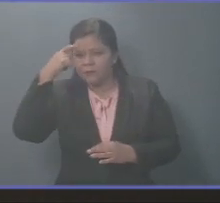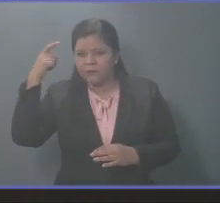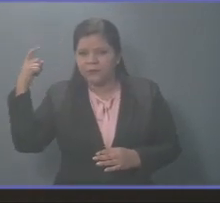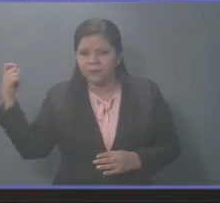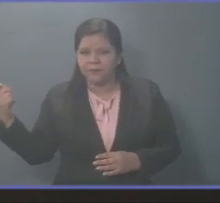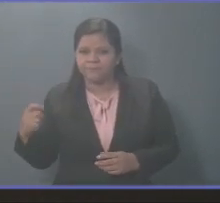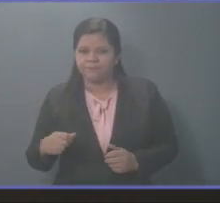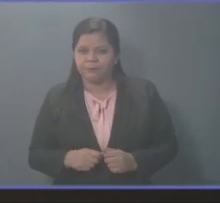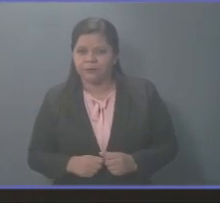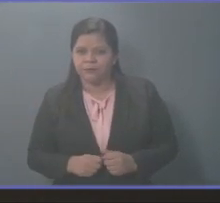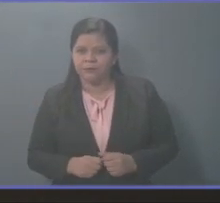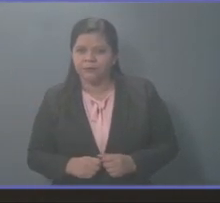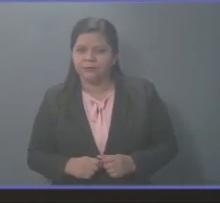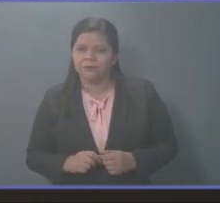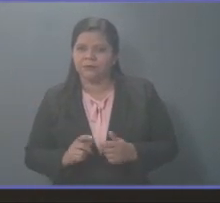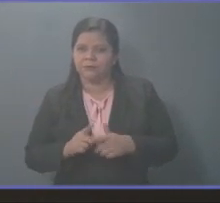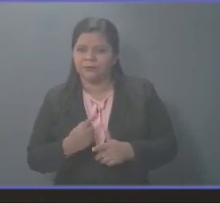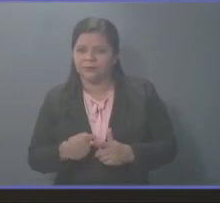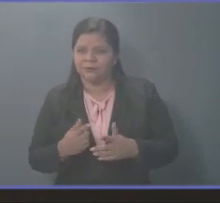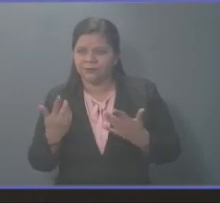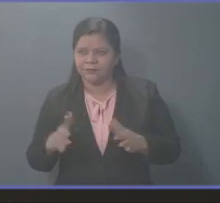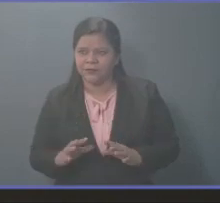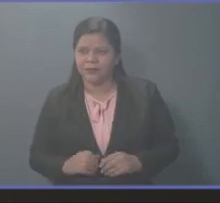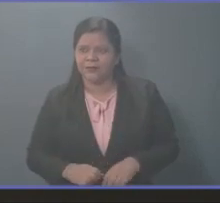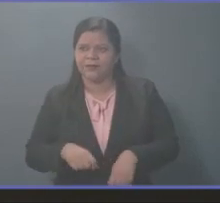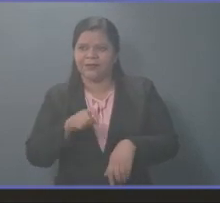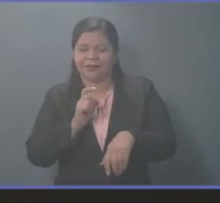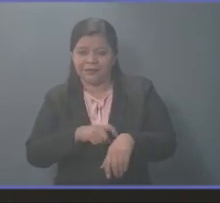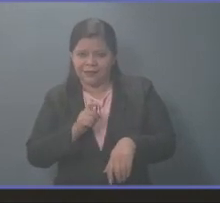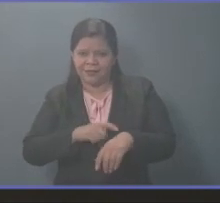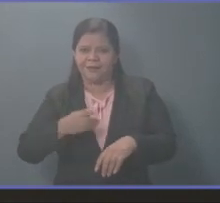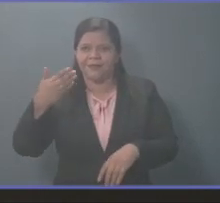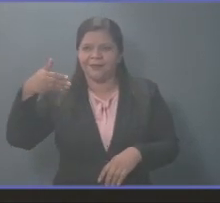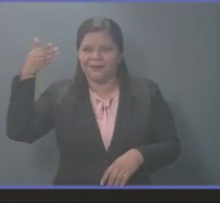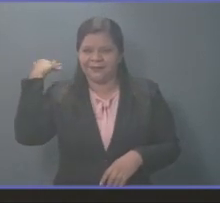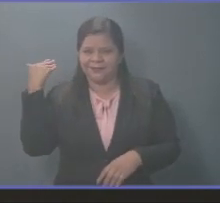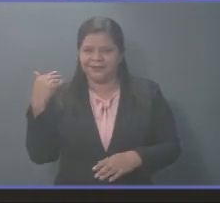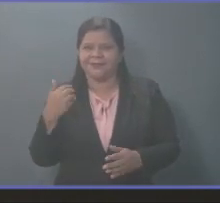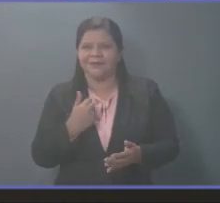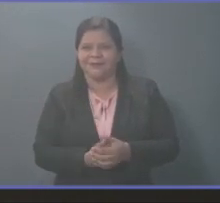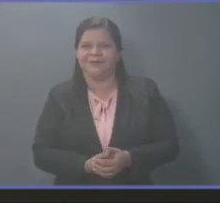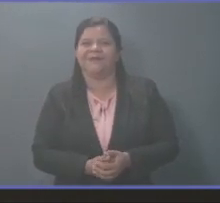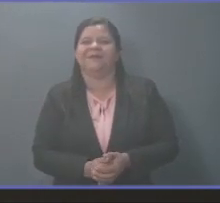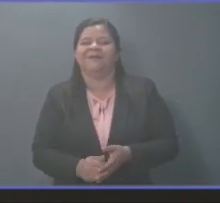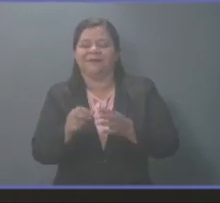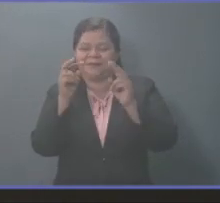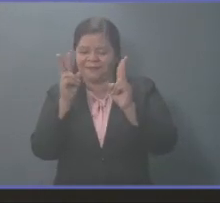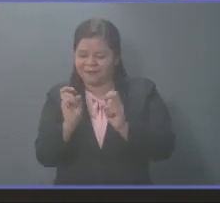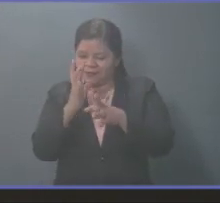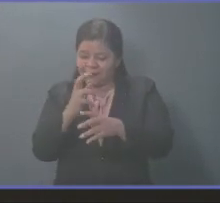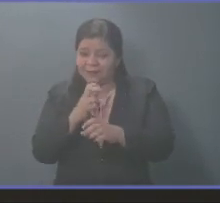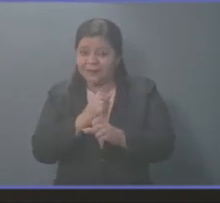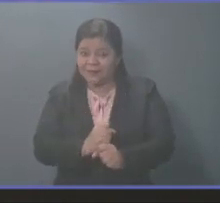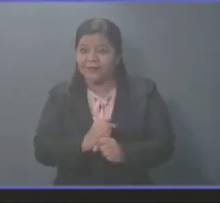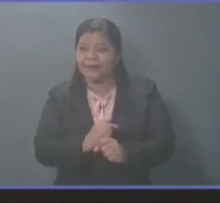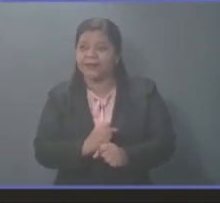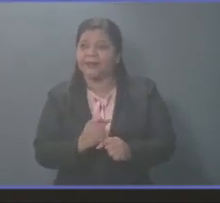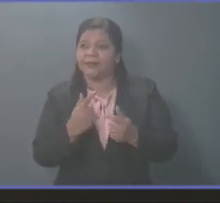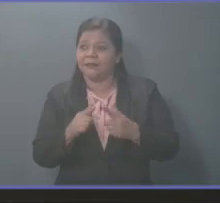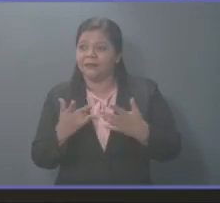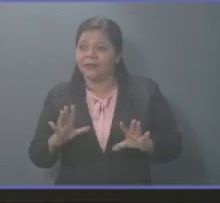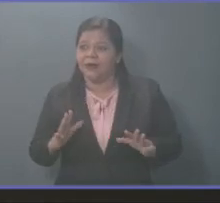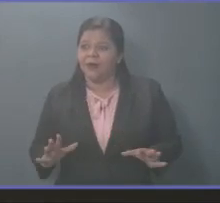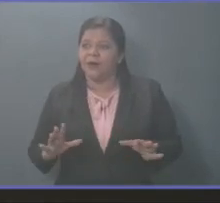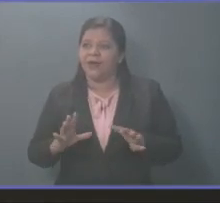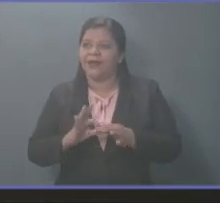ejemplo, en los tiempos pasados, los cuerpos de seguridad prácticamente le